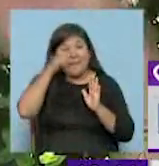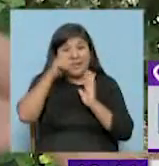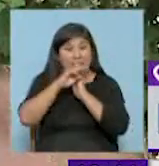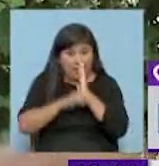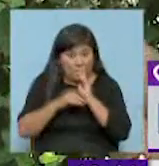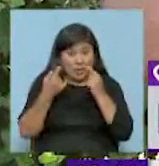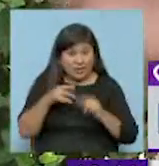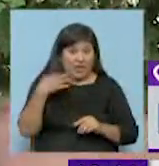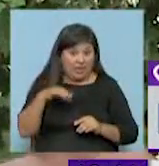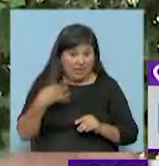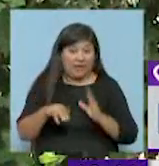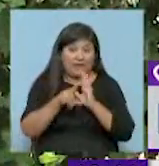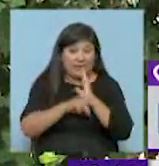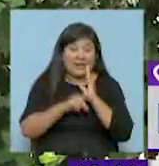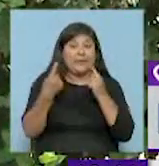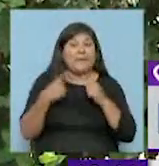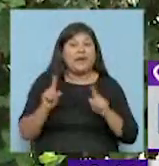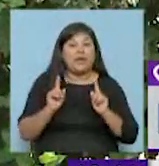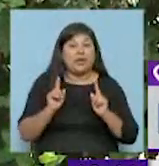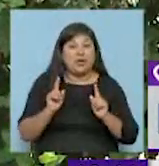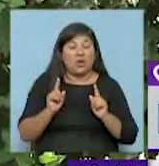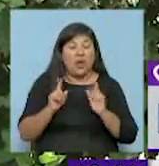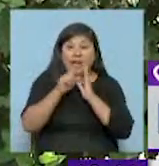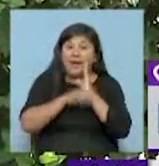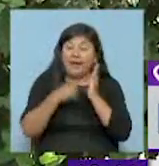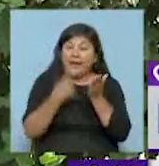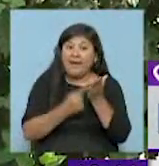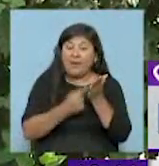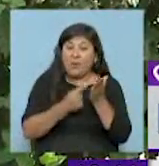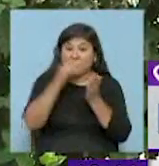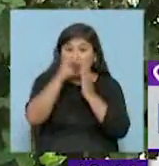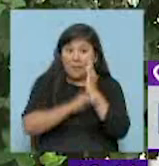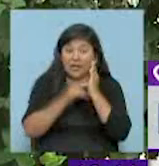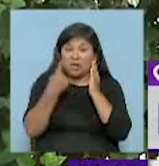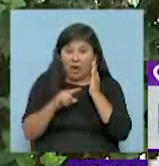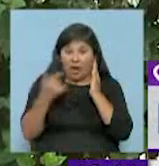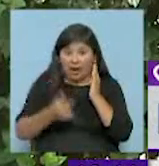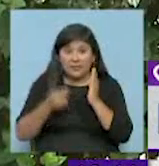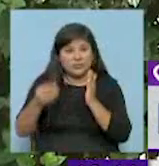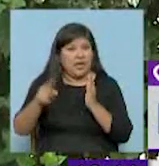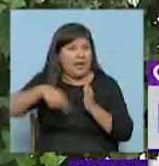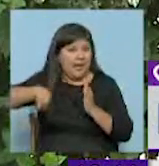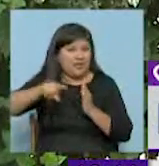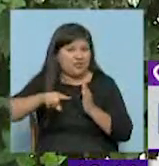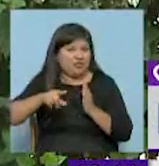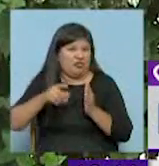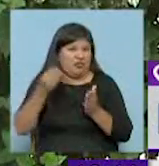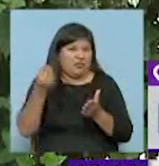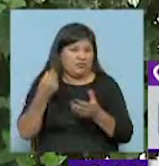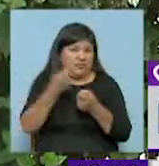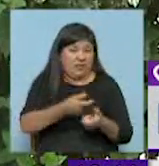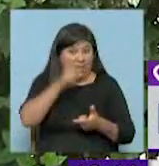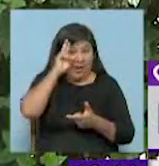una partecita del auto, a la alícuota, y no se estaban aplicando. Entonces el consumidor, la fábrica hacía la bonificación, el